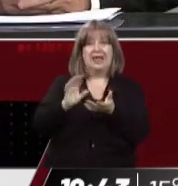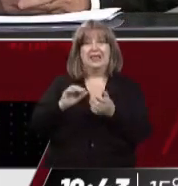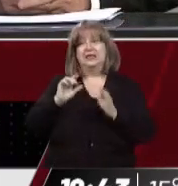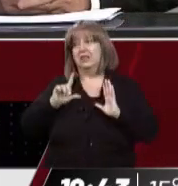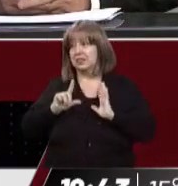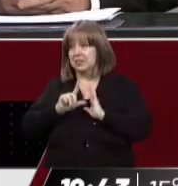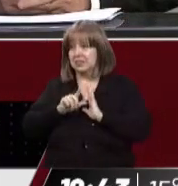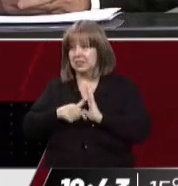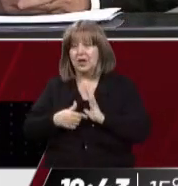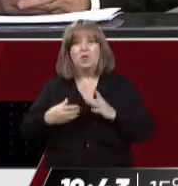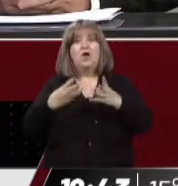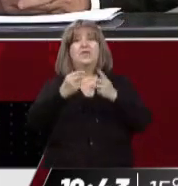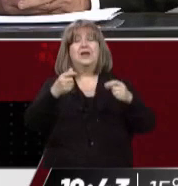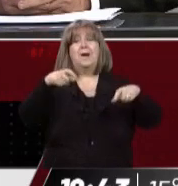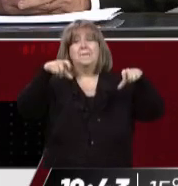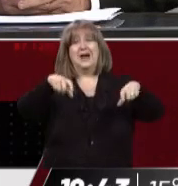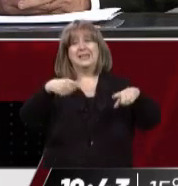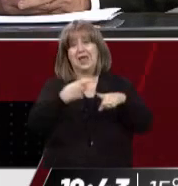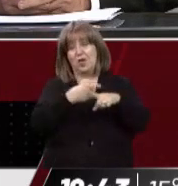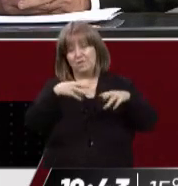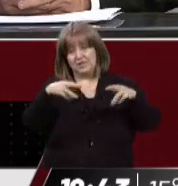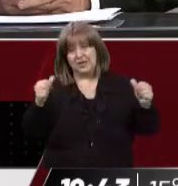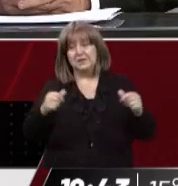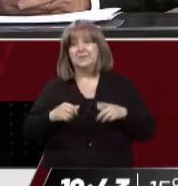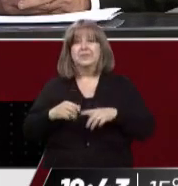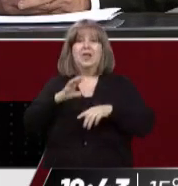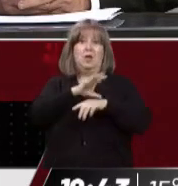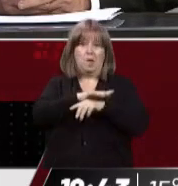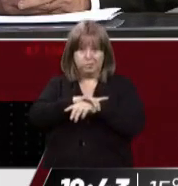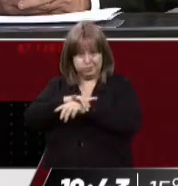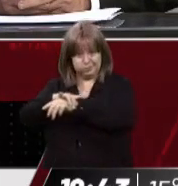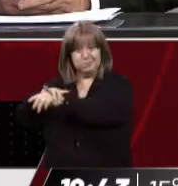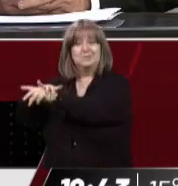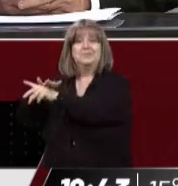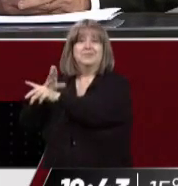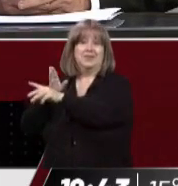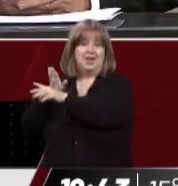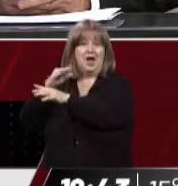esperar hasta que terminara el partido. Y sí, me sacaron del estadio y